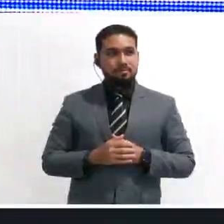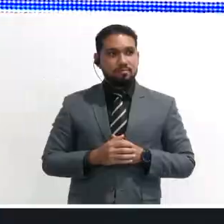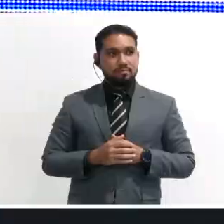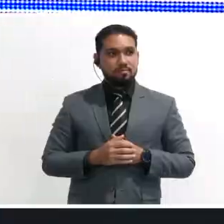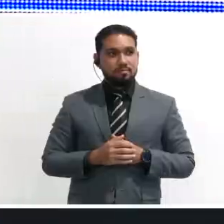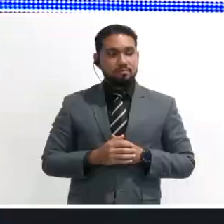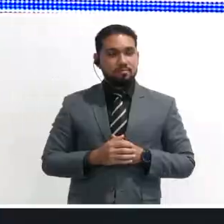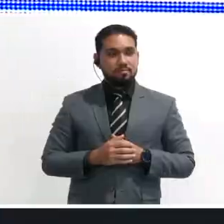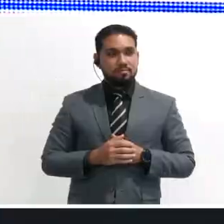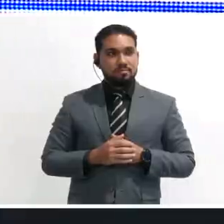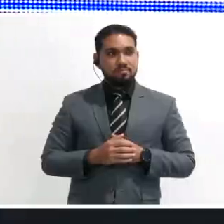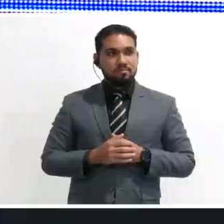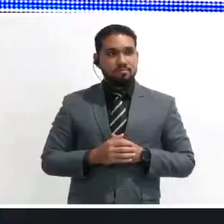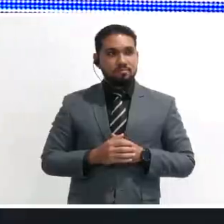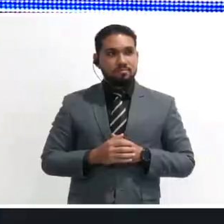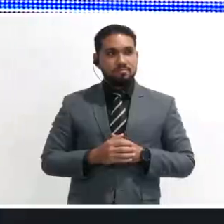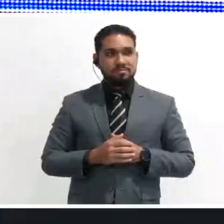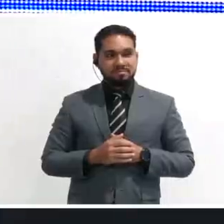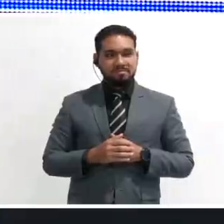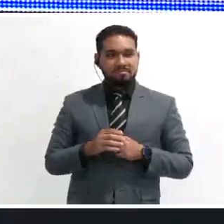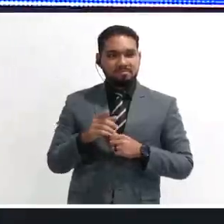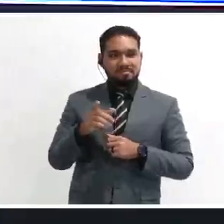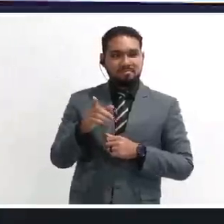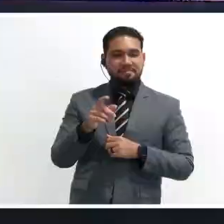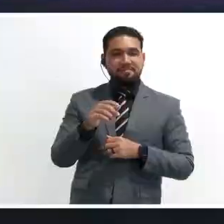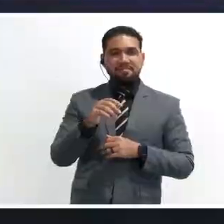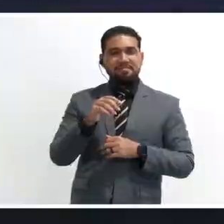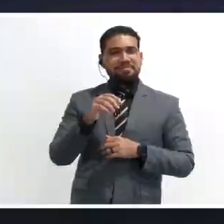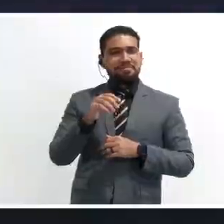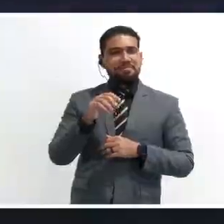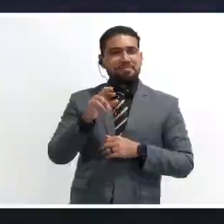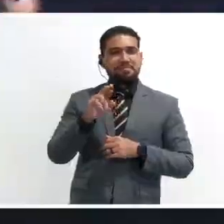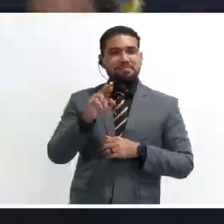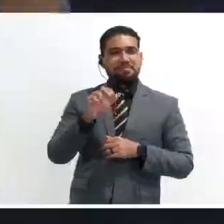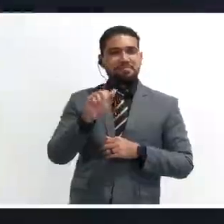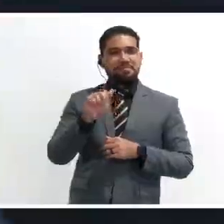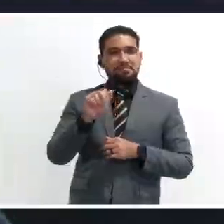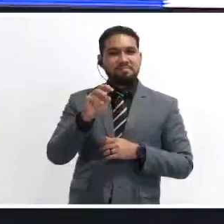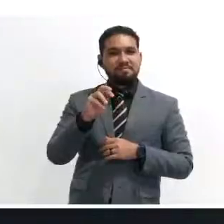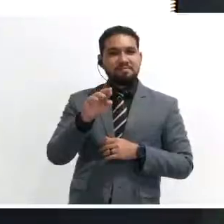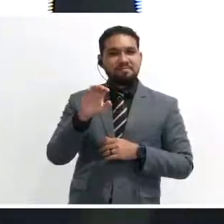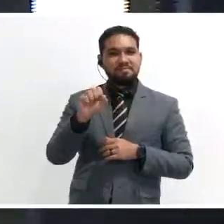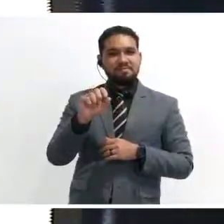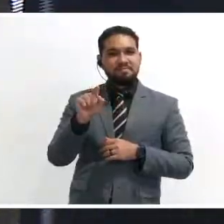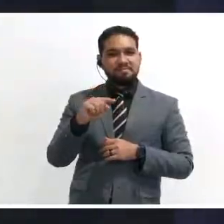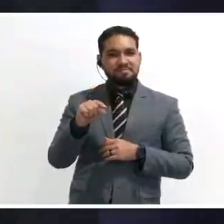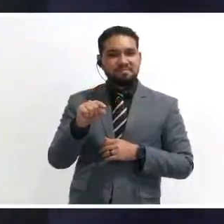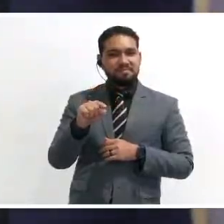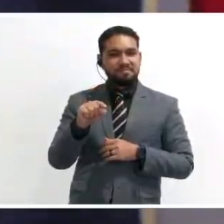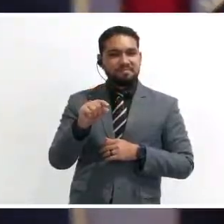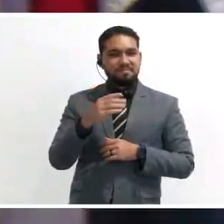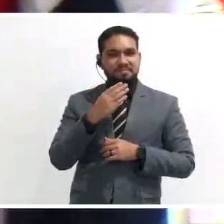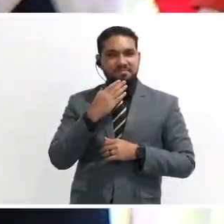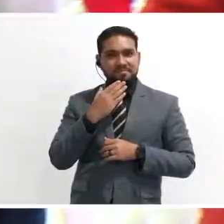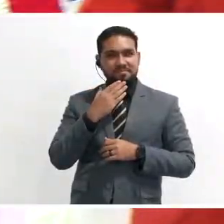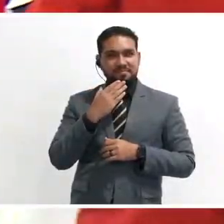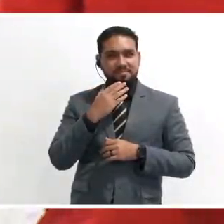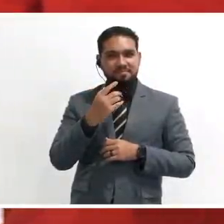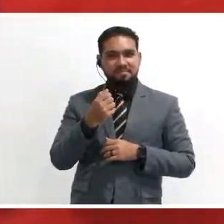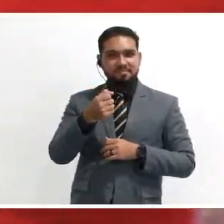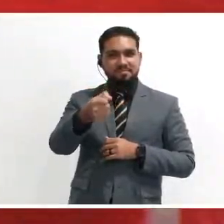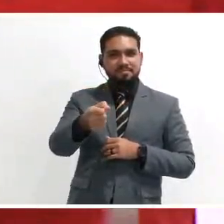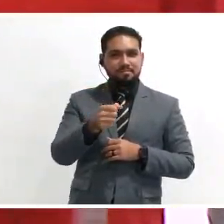Señor Ramírez, ¿usted va a tener unas palabras? Pues le cedo la palabra en este momento y le cedo el micrófono para ello.